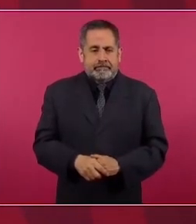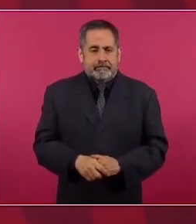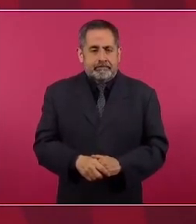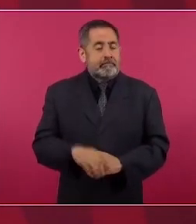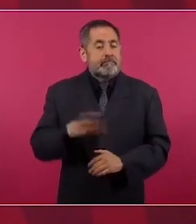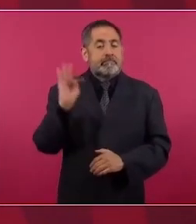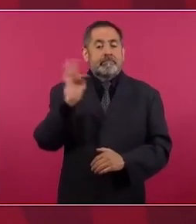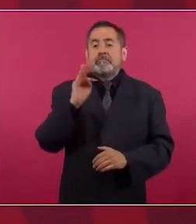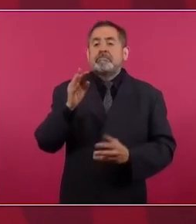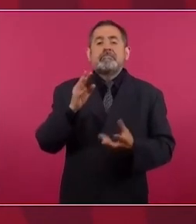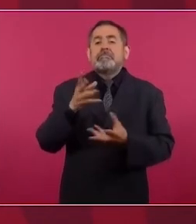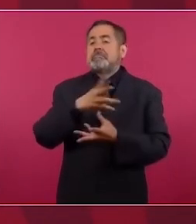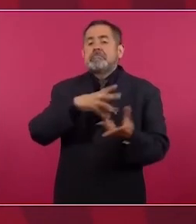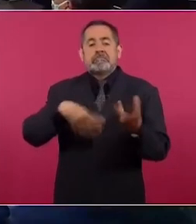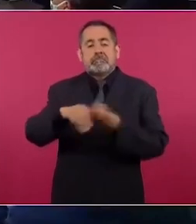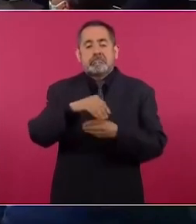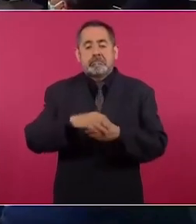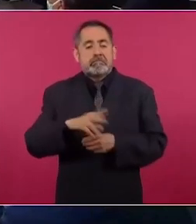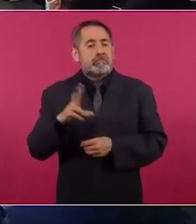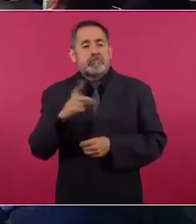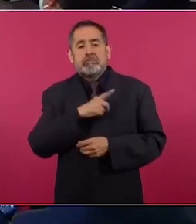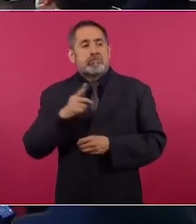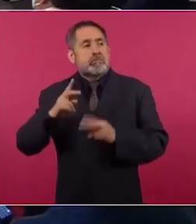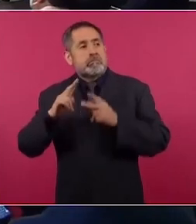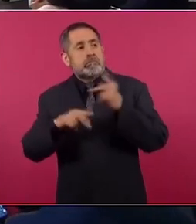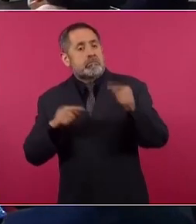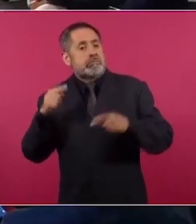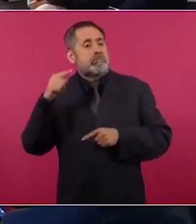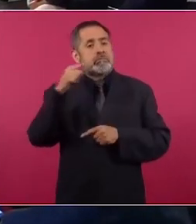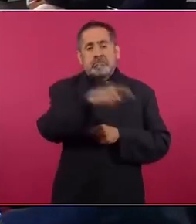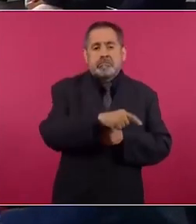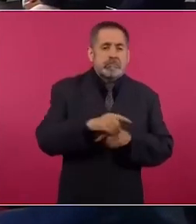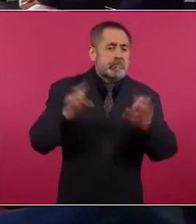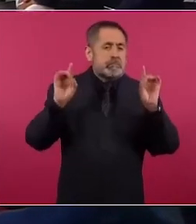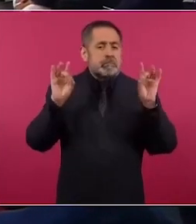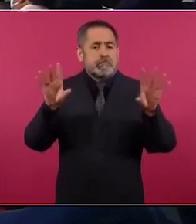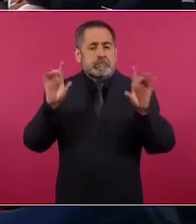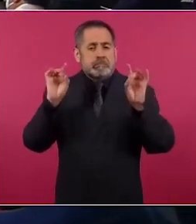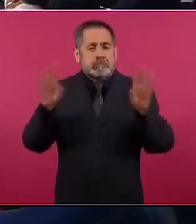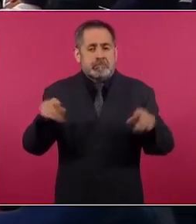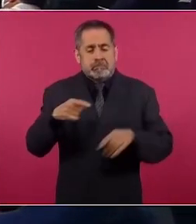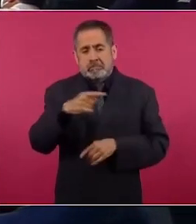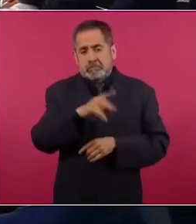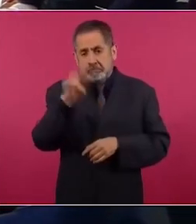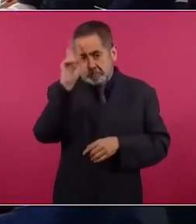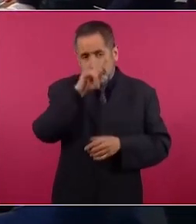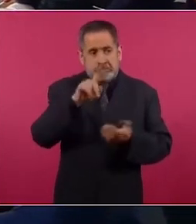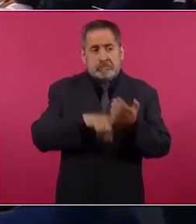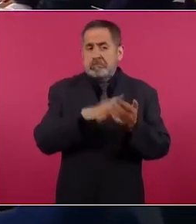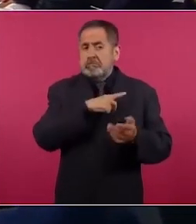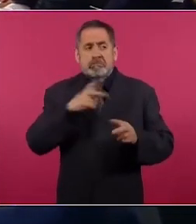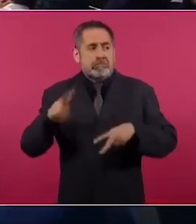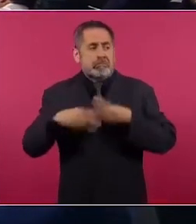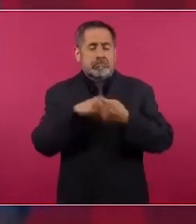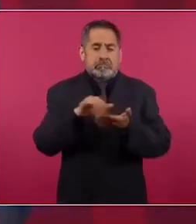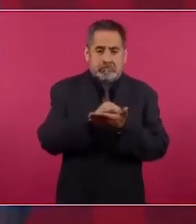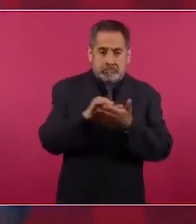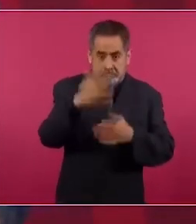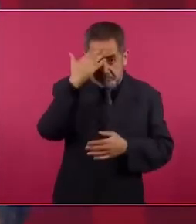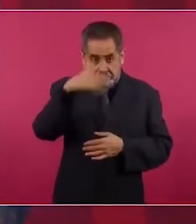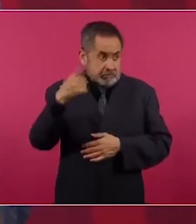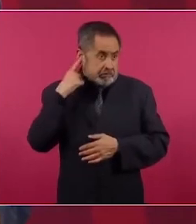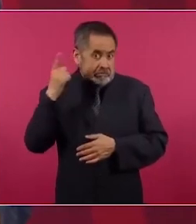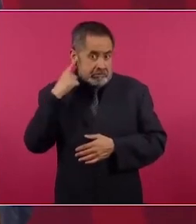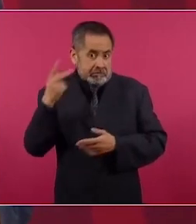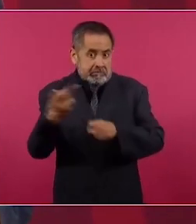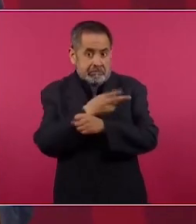digo, no vayan a Los Ángeles, no vayan a Nueva York. ¿Supieron lo que pasó en Nueva